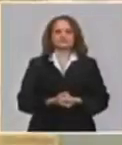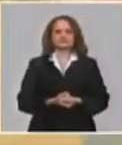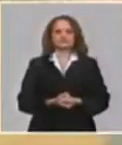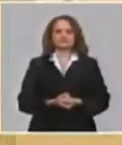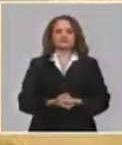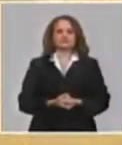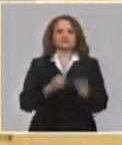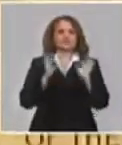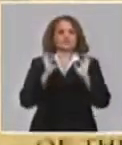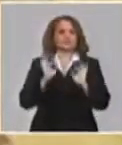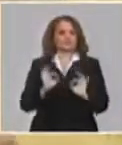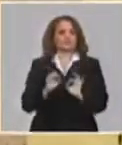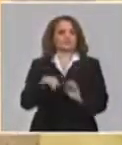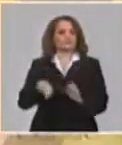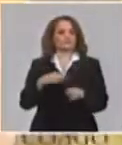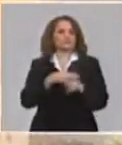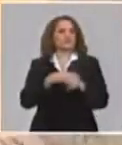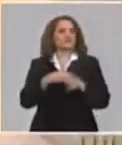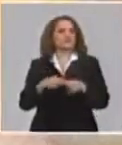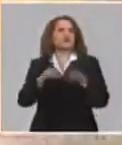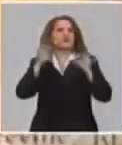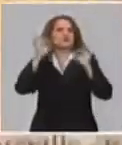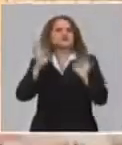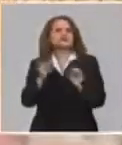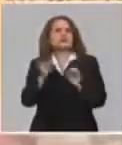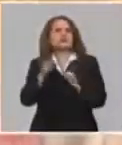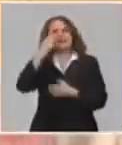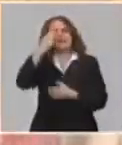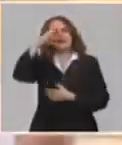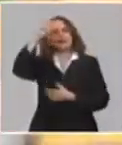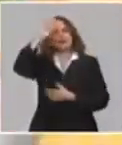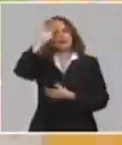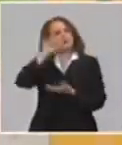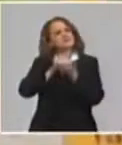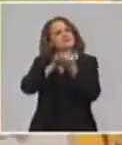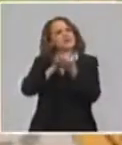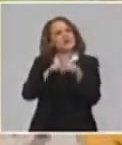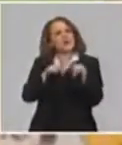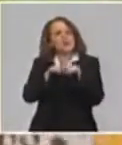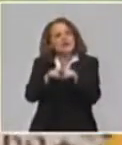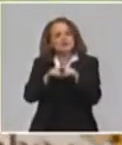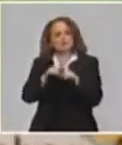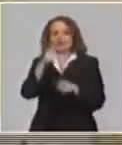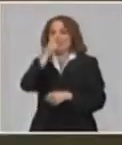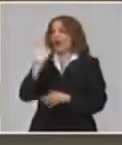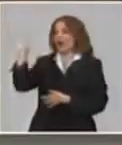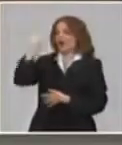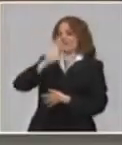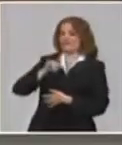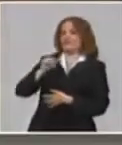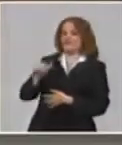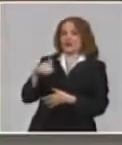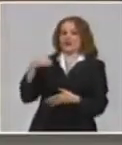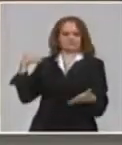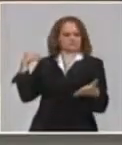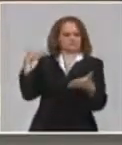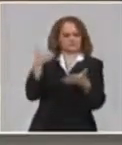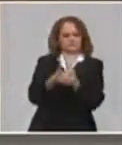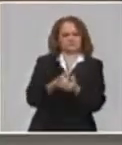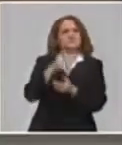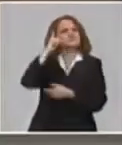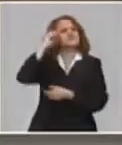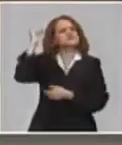La historia de solidaridad que Cuba escribe en África tiene larga data, una historia que se traza en presente por la vida. Bien lo saben